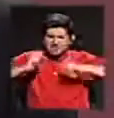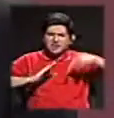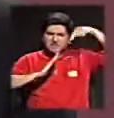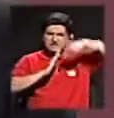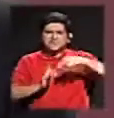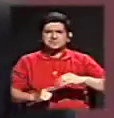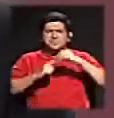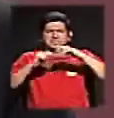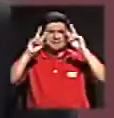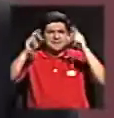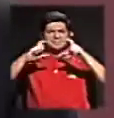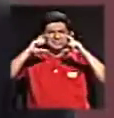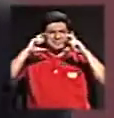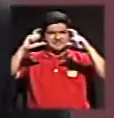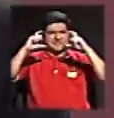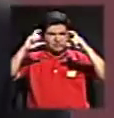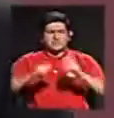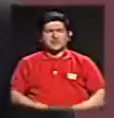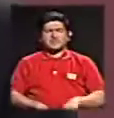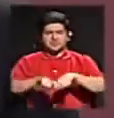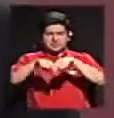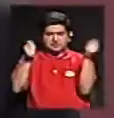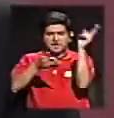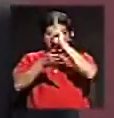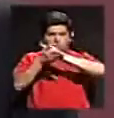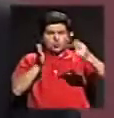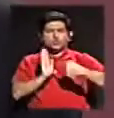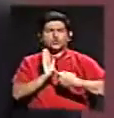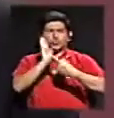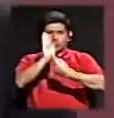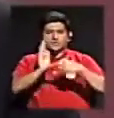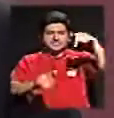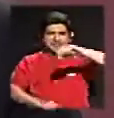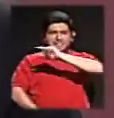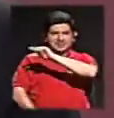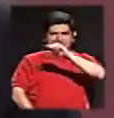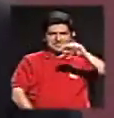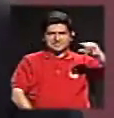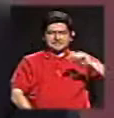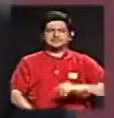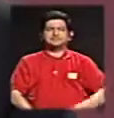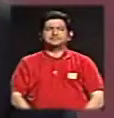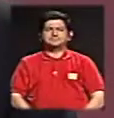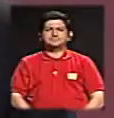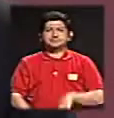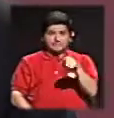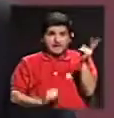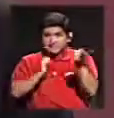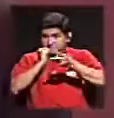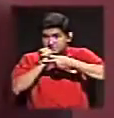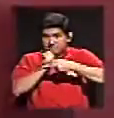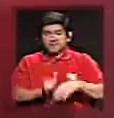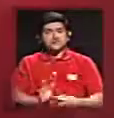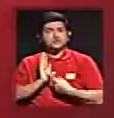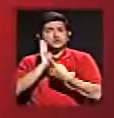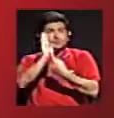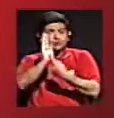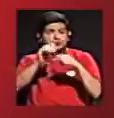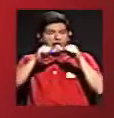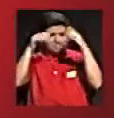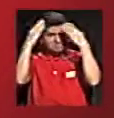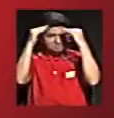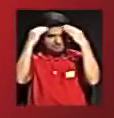los principales temas de portada del semanario Universidad en esta semana. En esta edición le traemos las